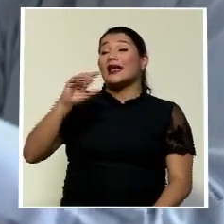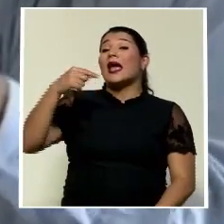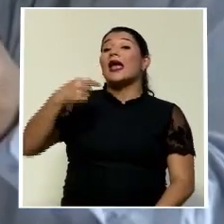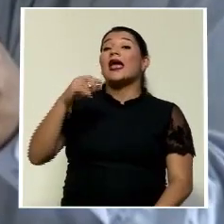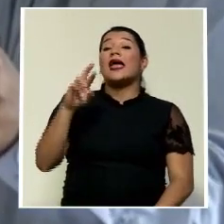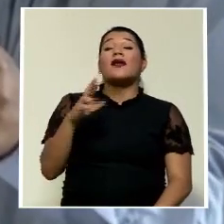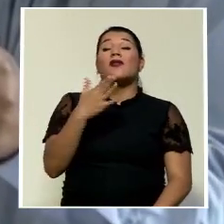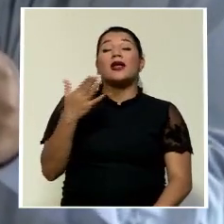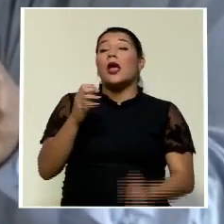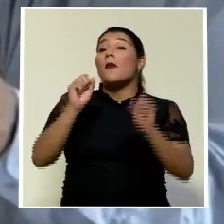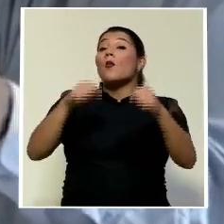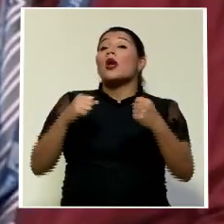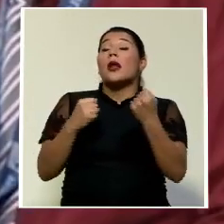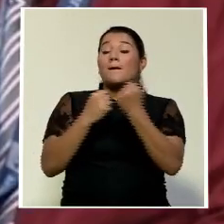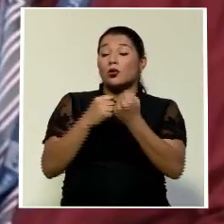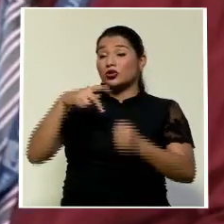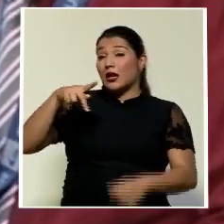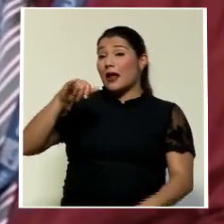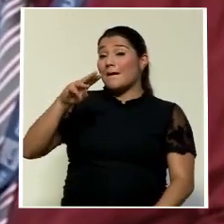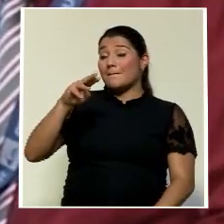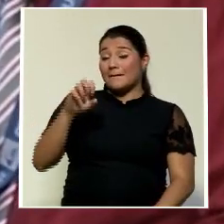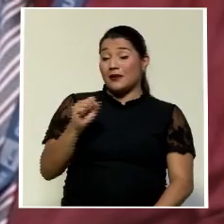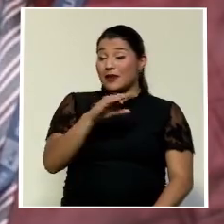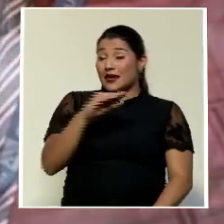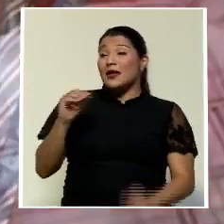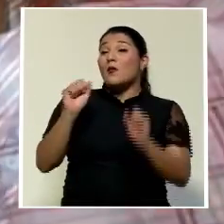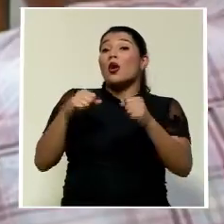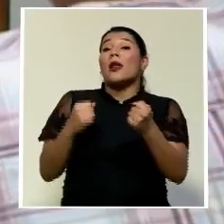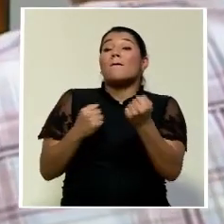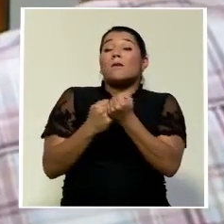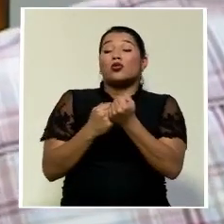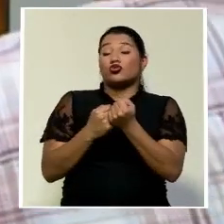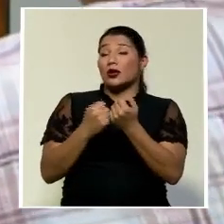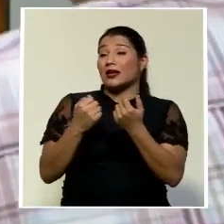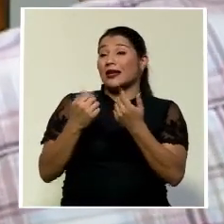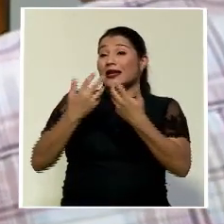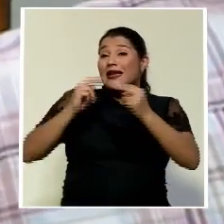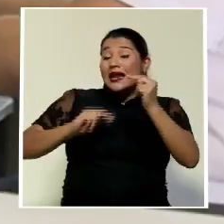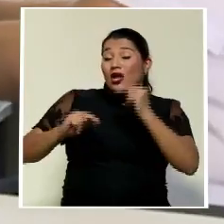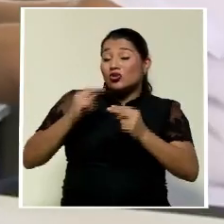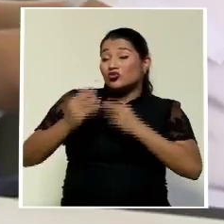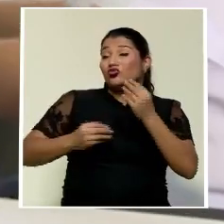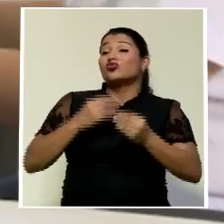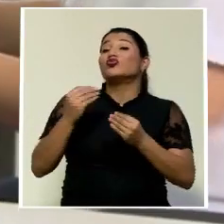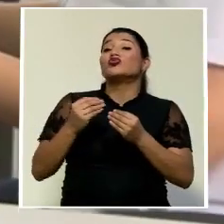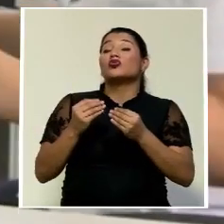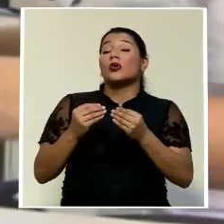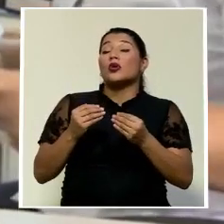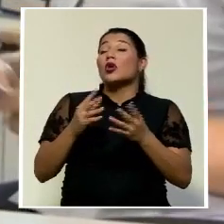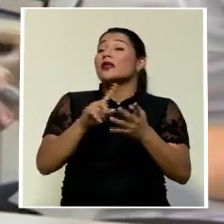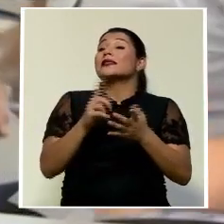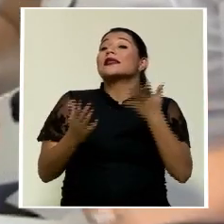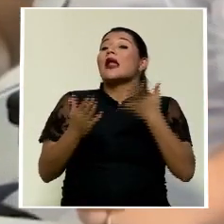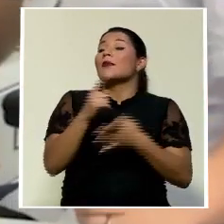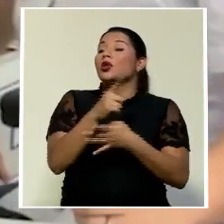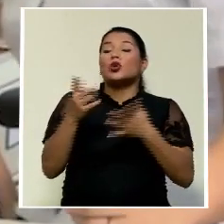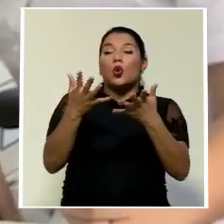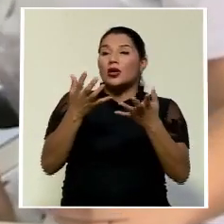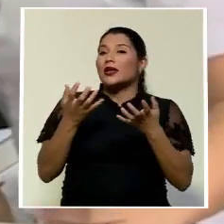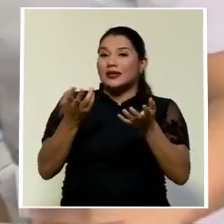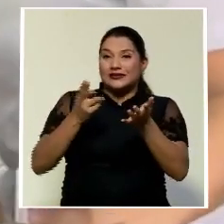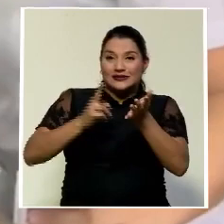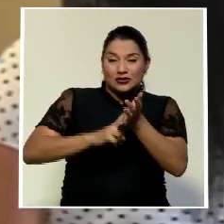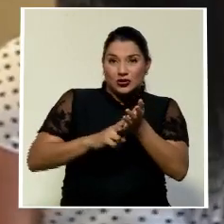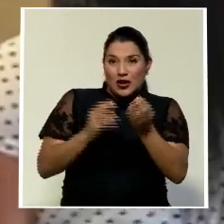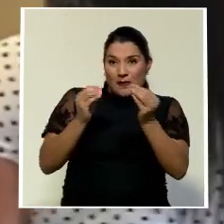es apoyar a las pymes y emprendimientos productivos, aumentar la empleabilidad y la inversión en